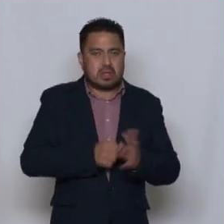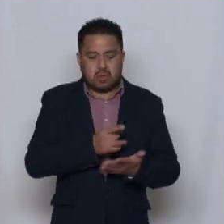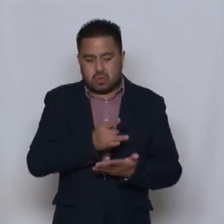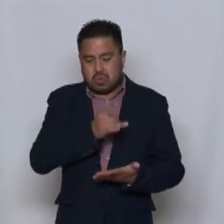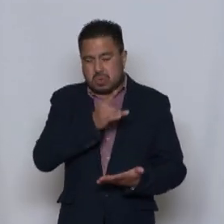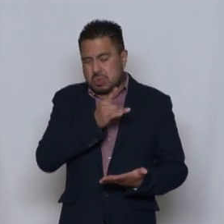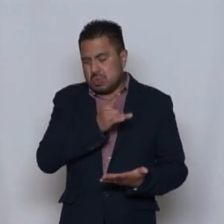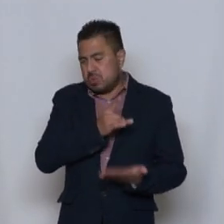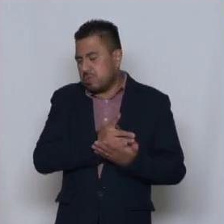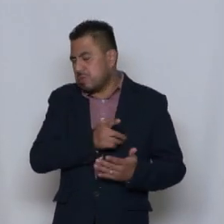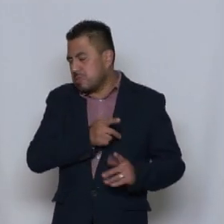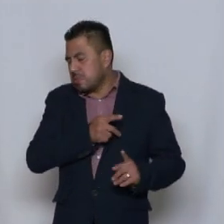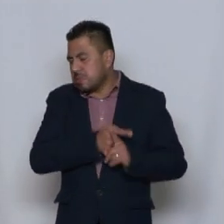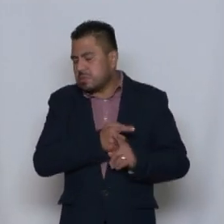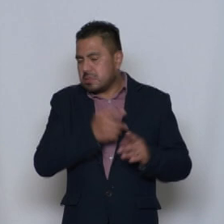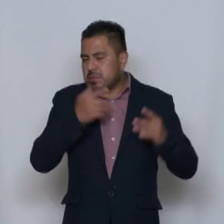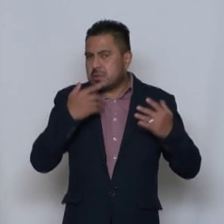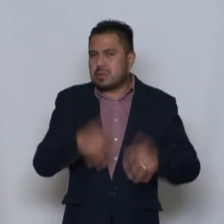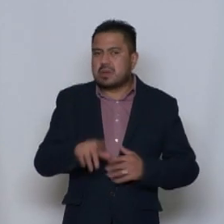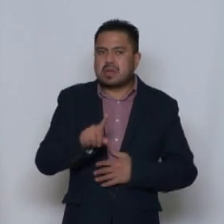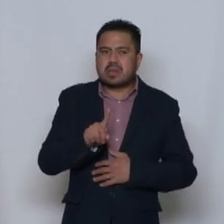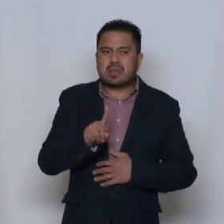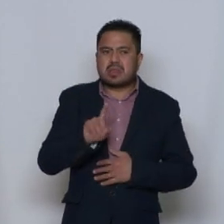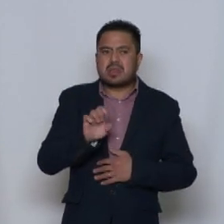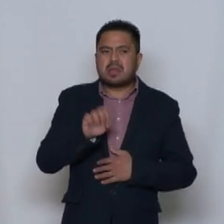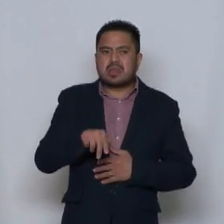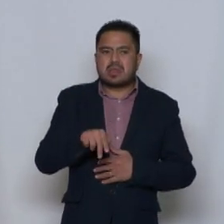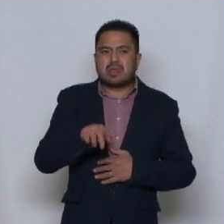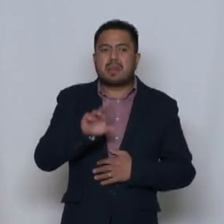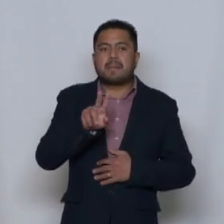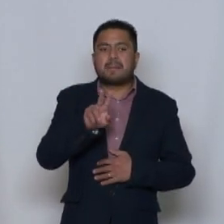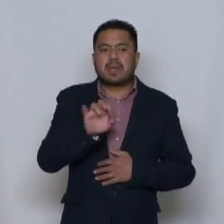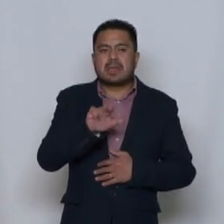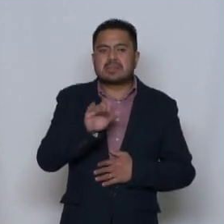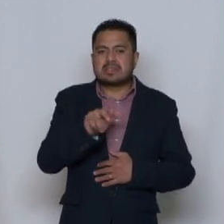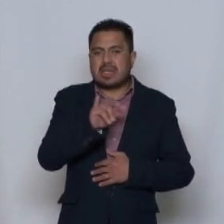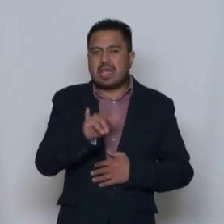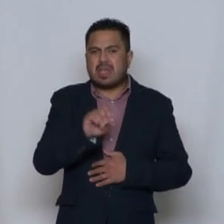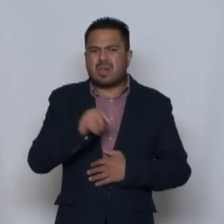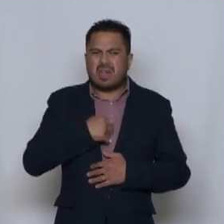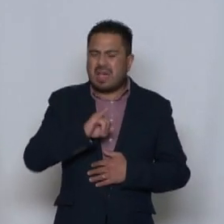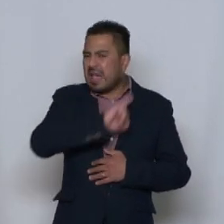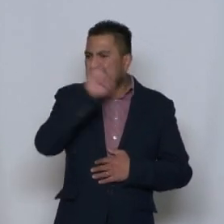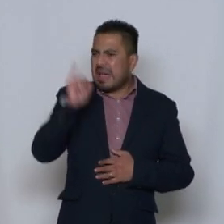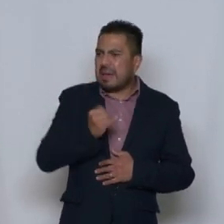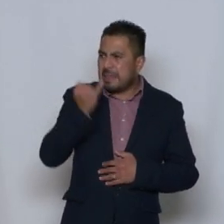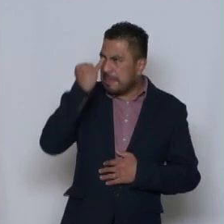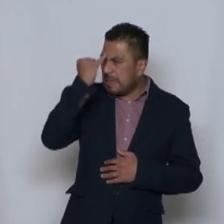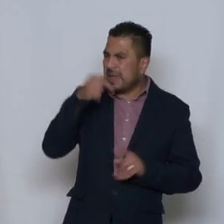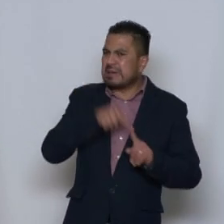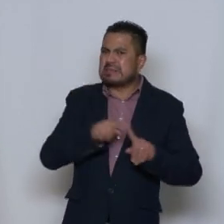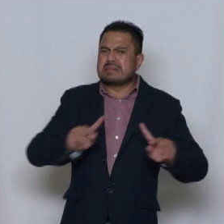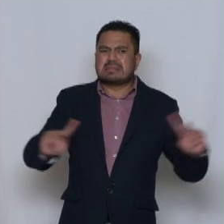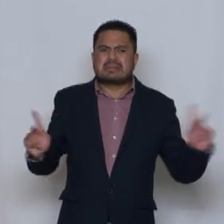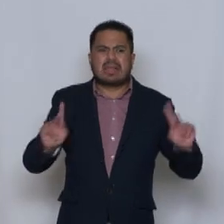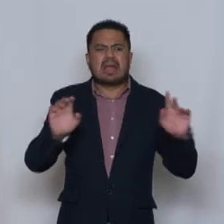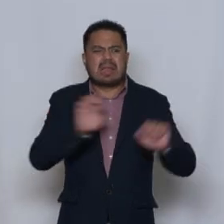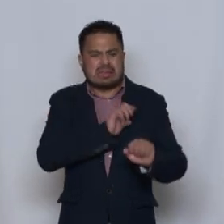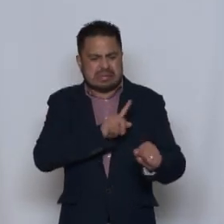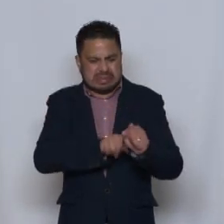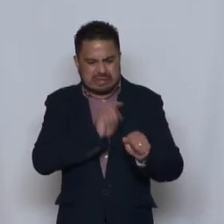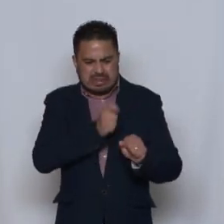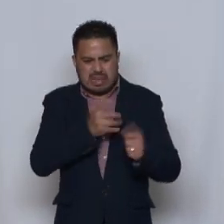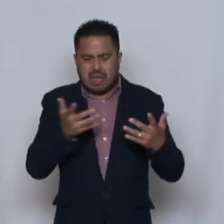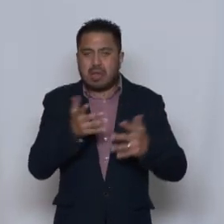al inigualable Vencejo. Este pequeñín, nunca me lo hubiera imaginado. Cuéntame, ¿qué lo hace tan especial?